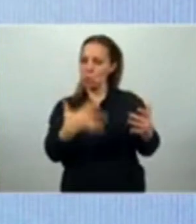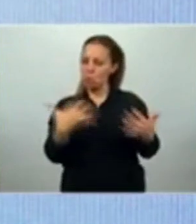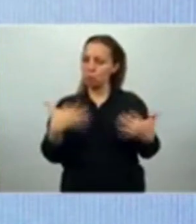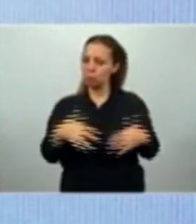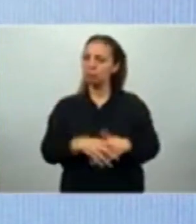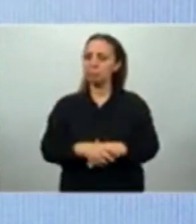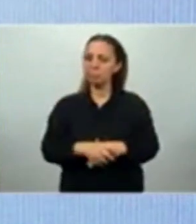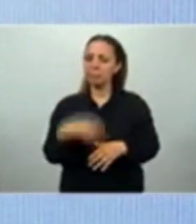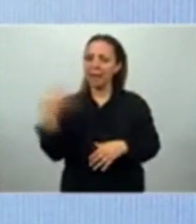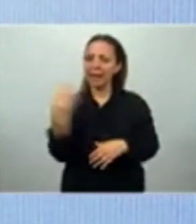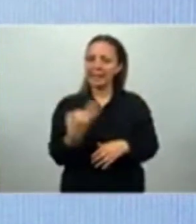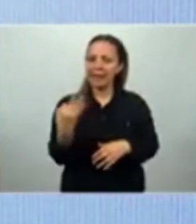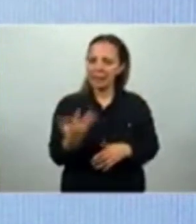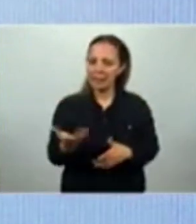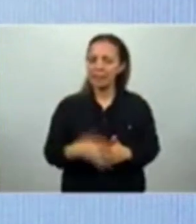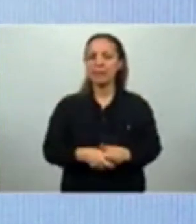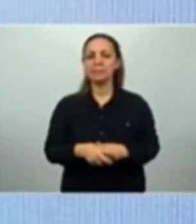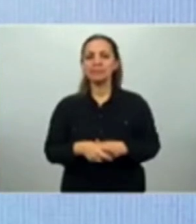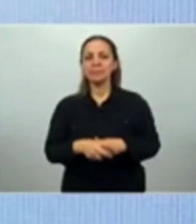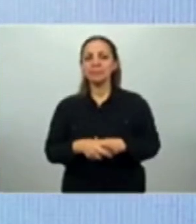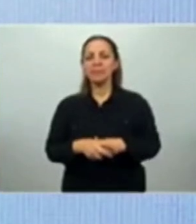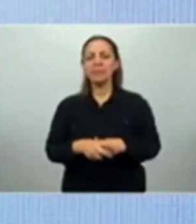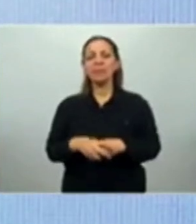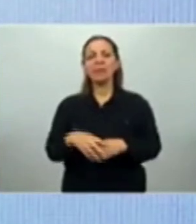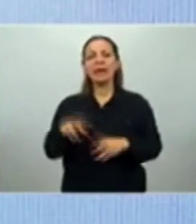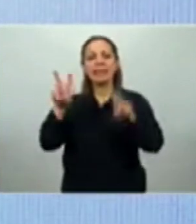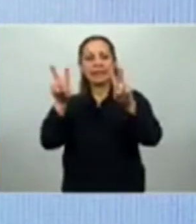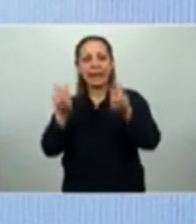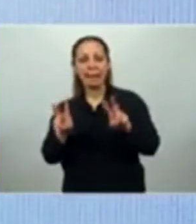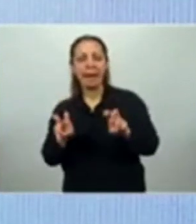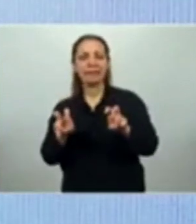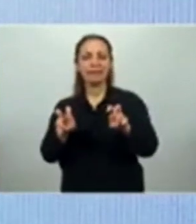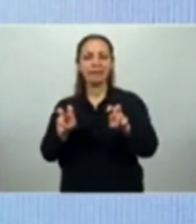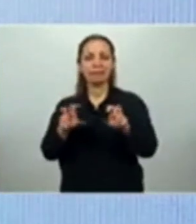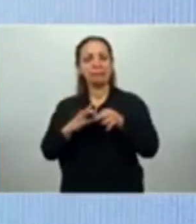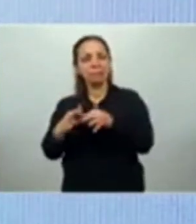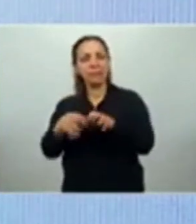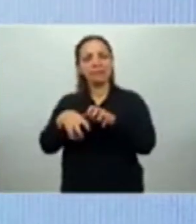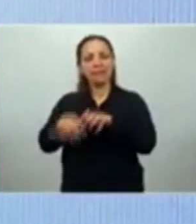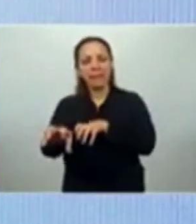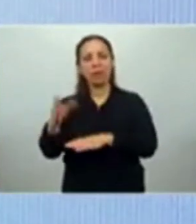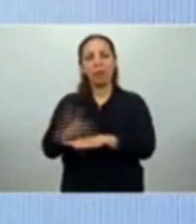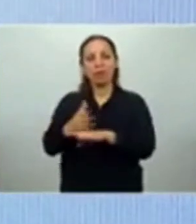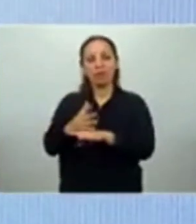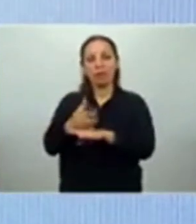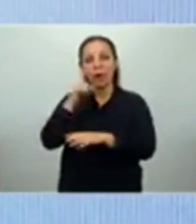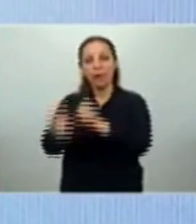excelente. Se han discutido tanto cuestiones del sector productivo industrial como del sector agropecuario,